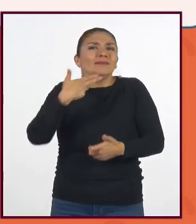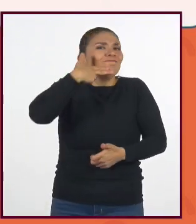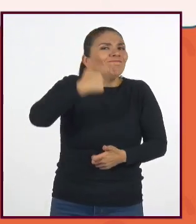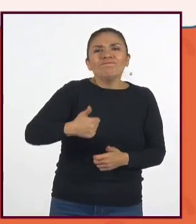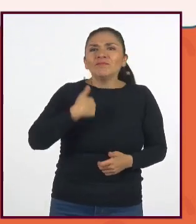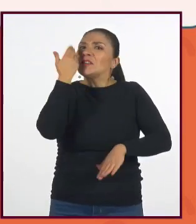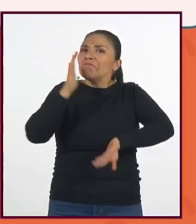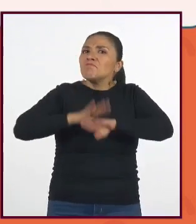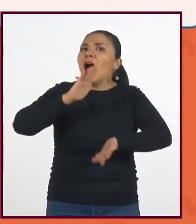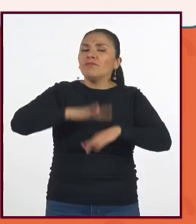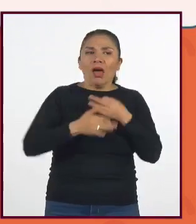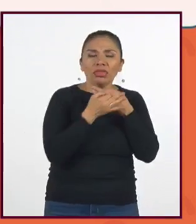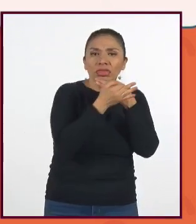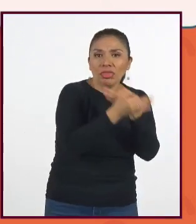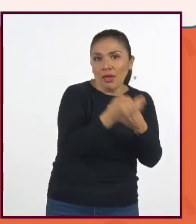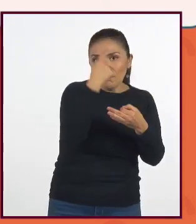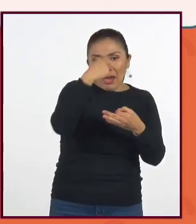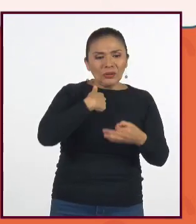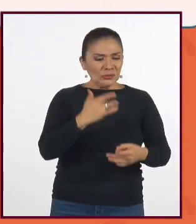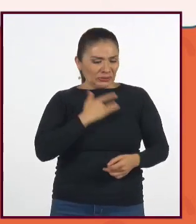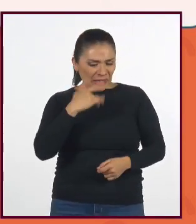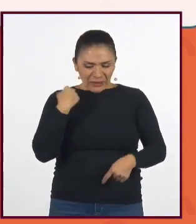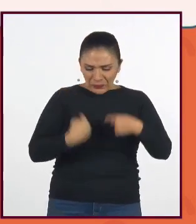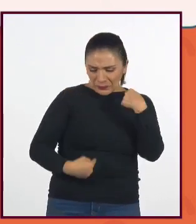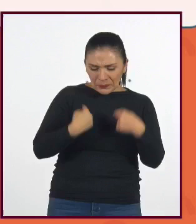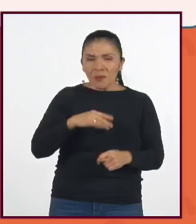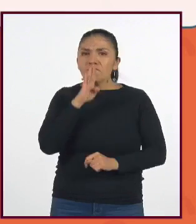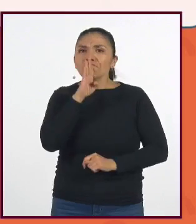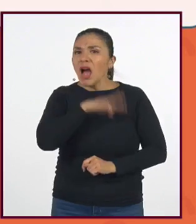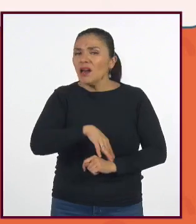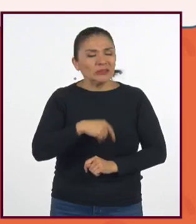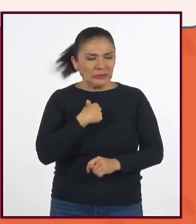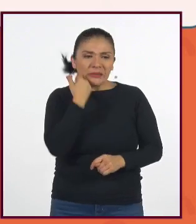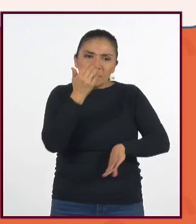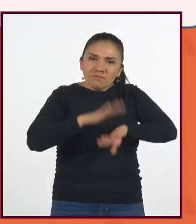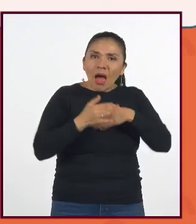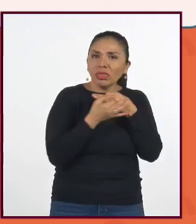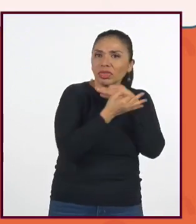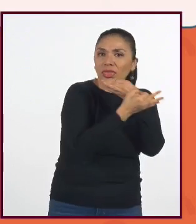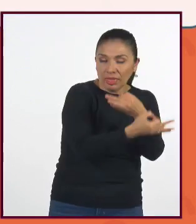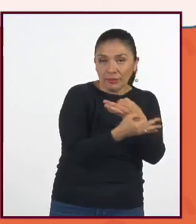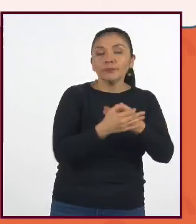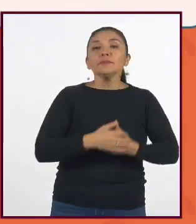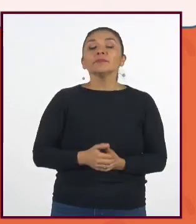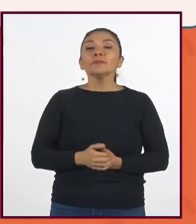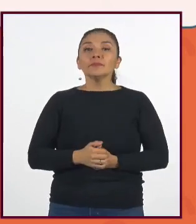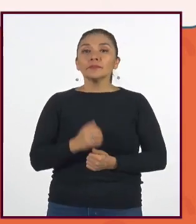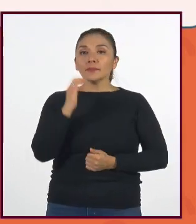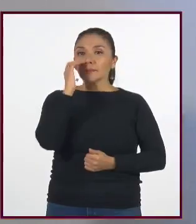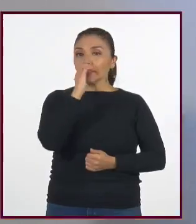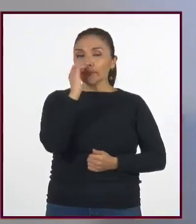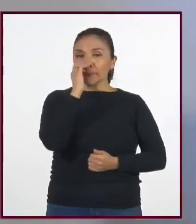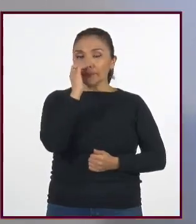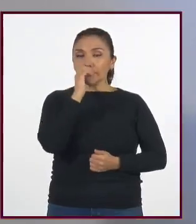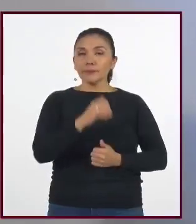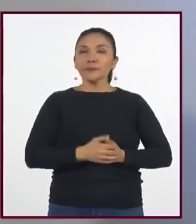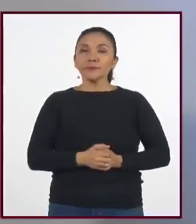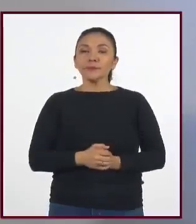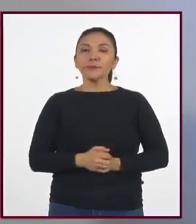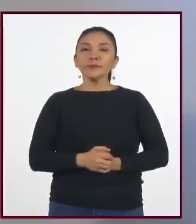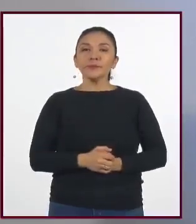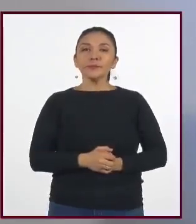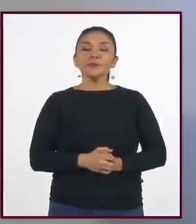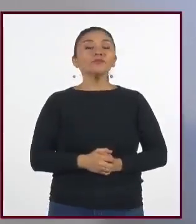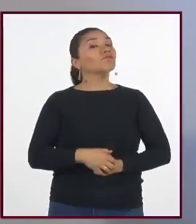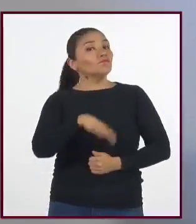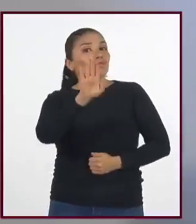poder evitar estos efectos de la abstinencia, ¿no? O del craving en la dependencia. Que